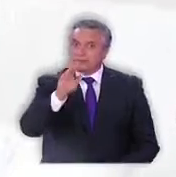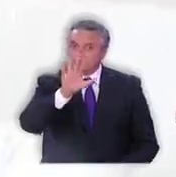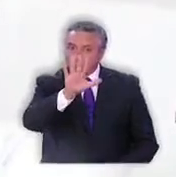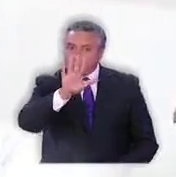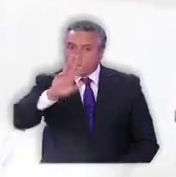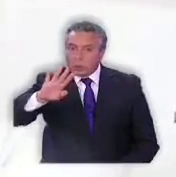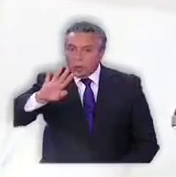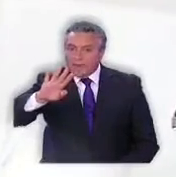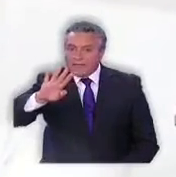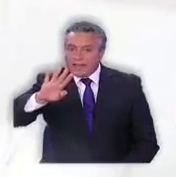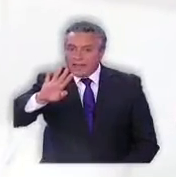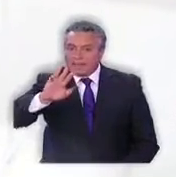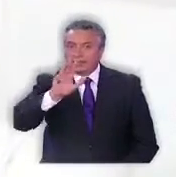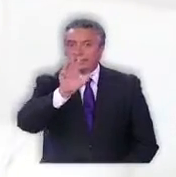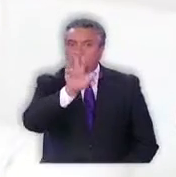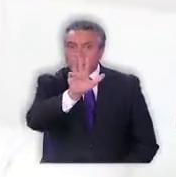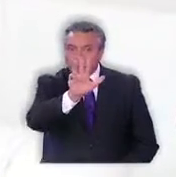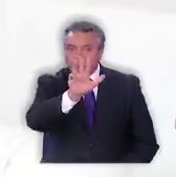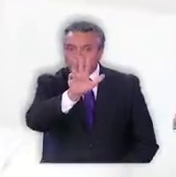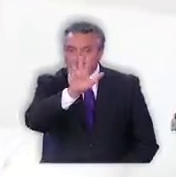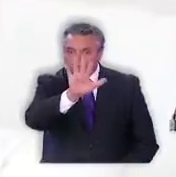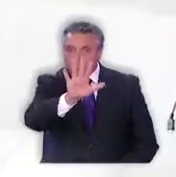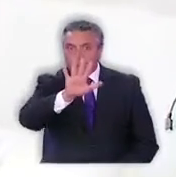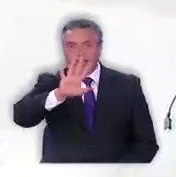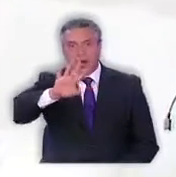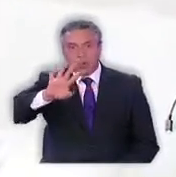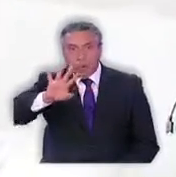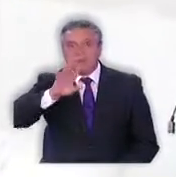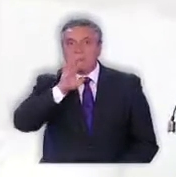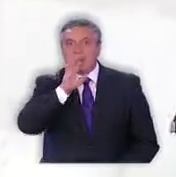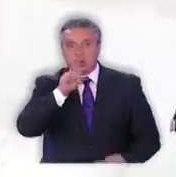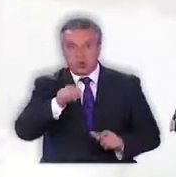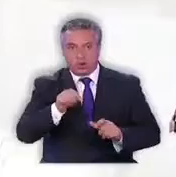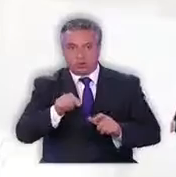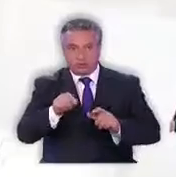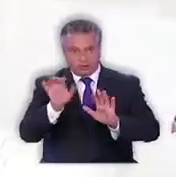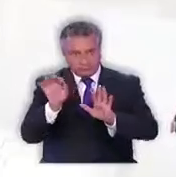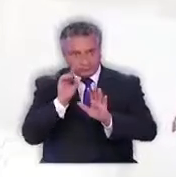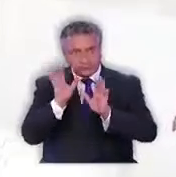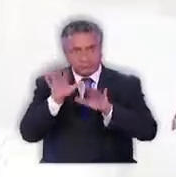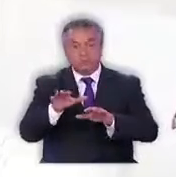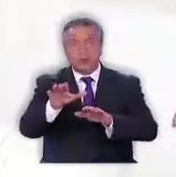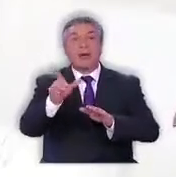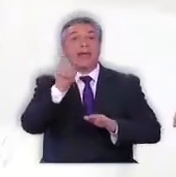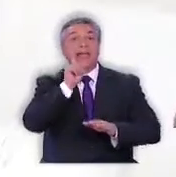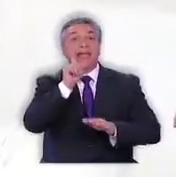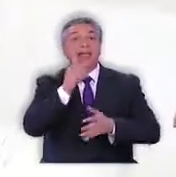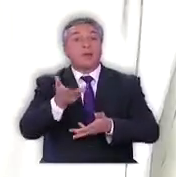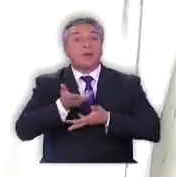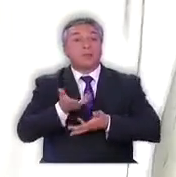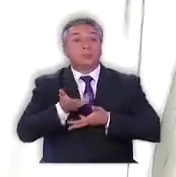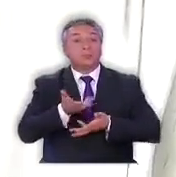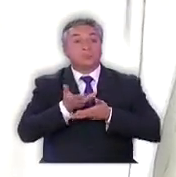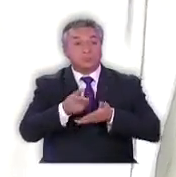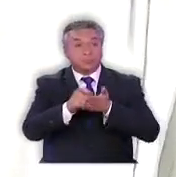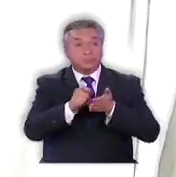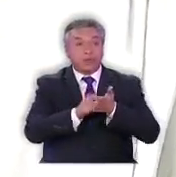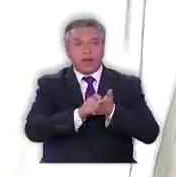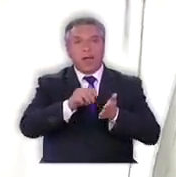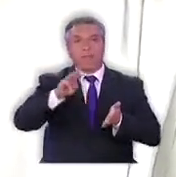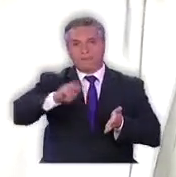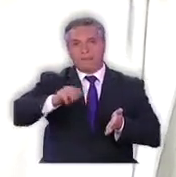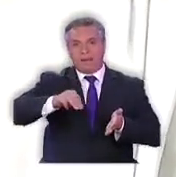lo tanto, ellos entran dentro del censo y las que nos aportan sus datos son las madres en este caso. De hecho, yo ahora